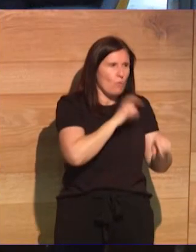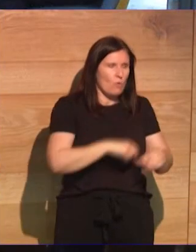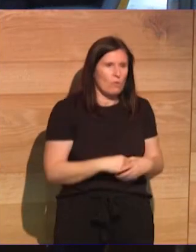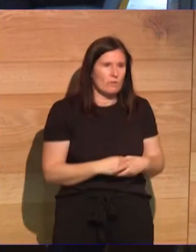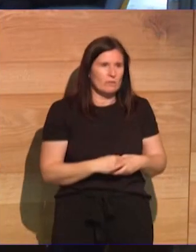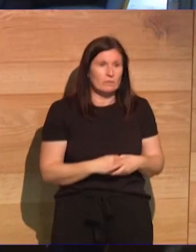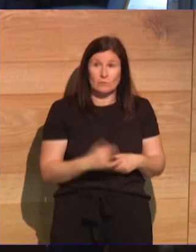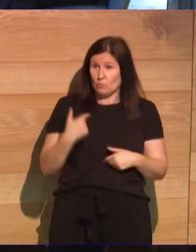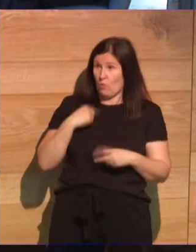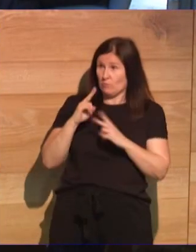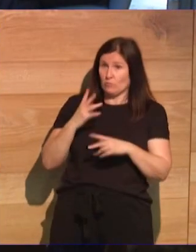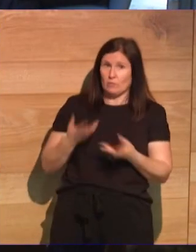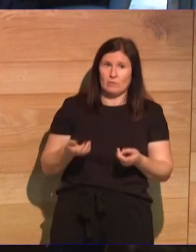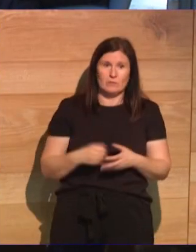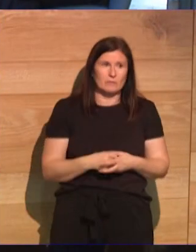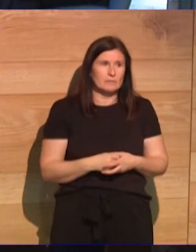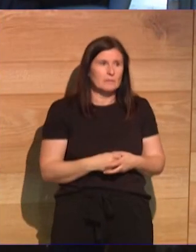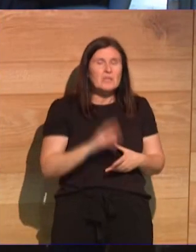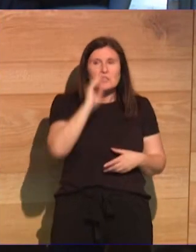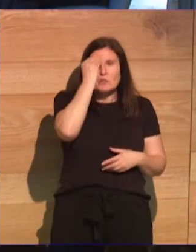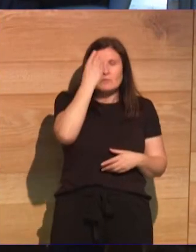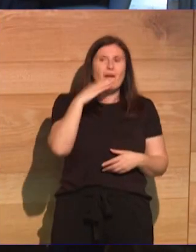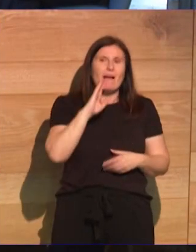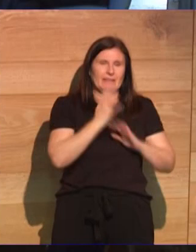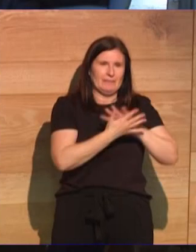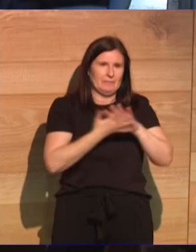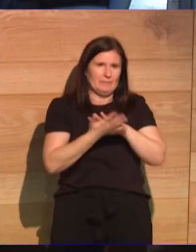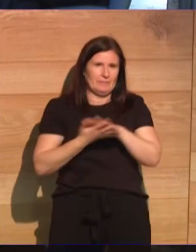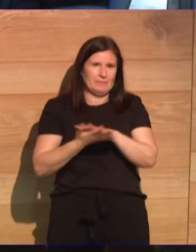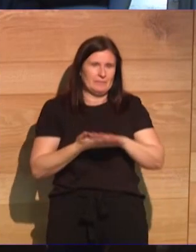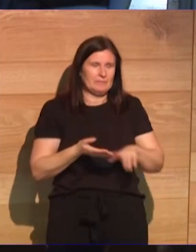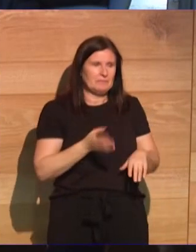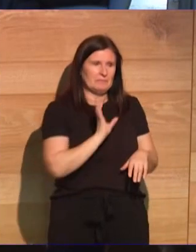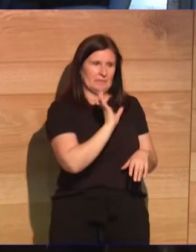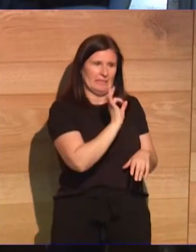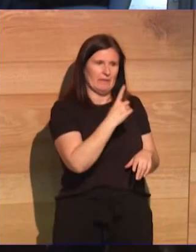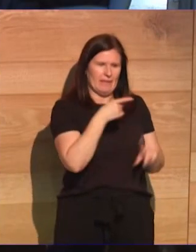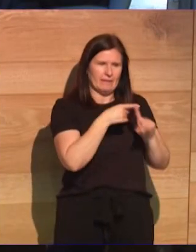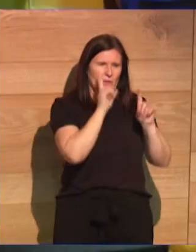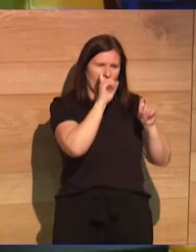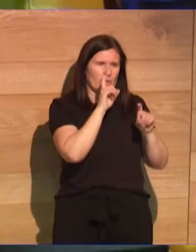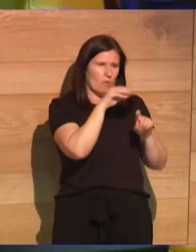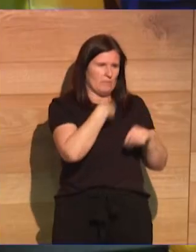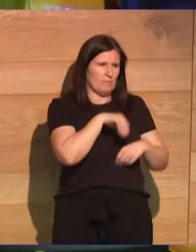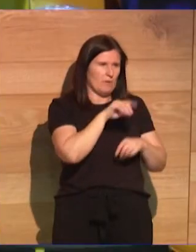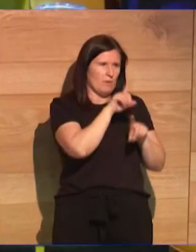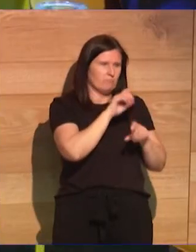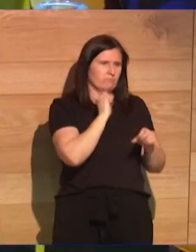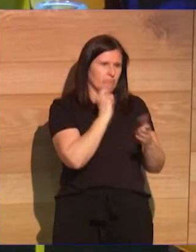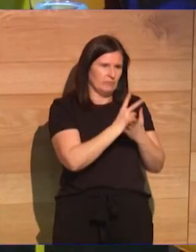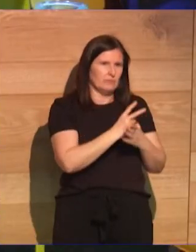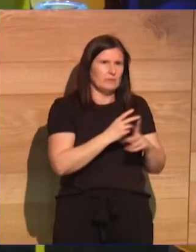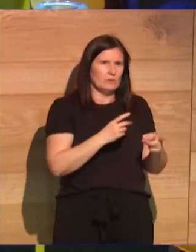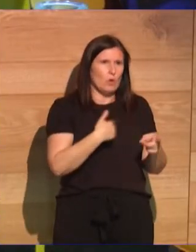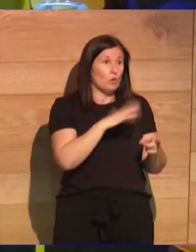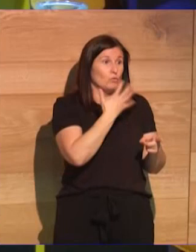¿Respondo yo? Yo creo que es un poco lo que hemos estado comentando antes. Es verdad que hay ahí un gran reto y vamos, me parece